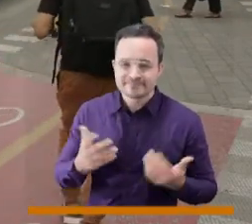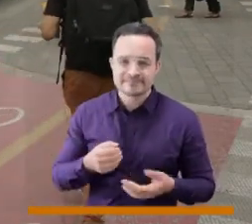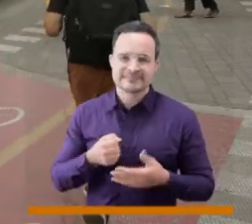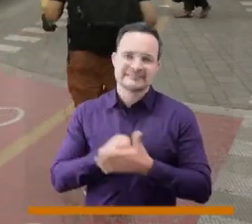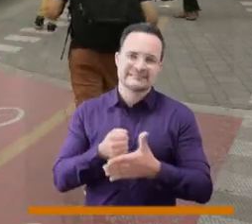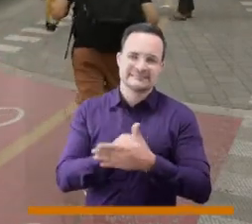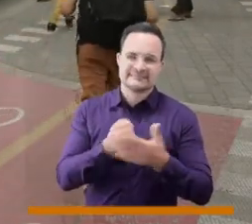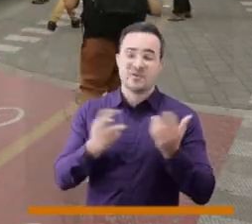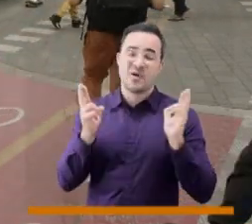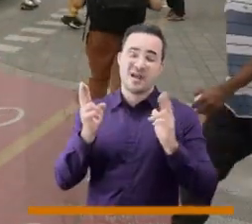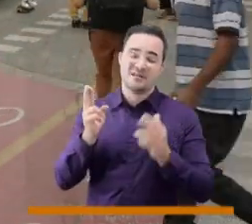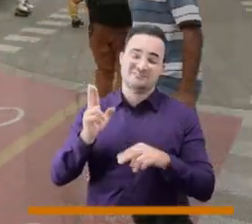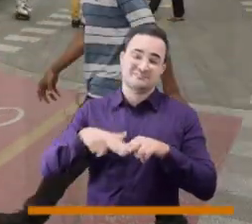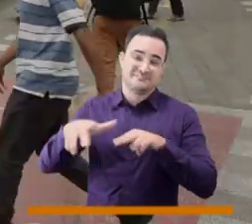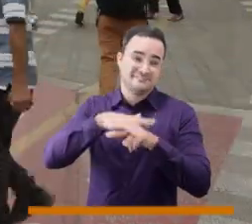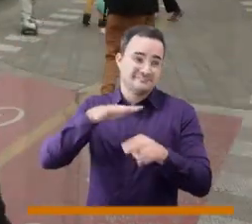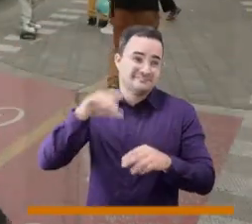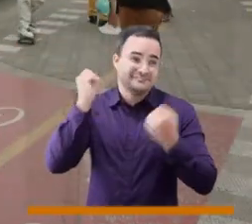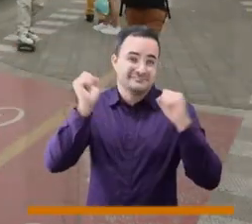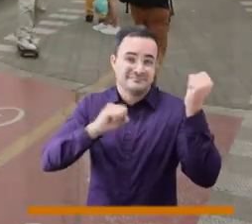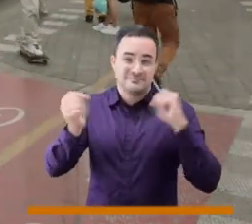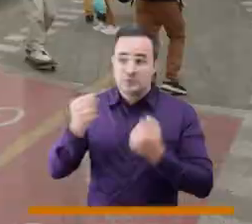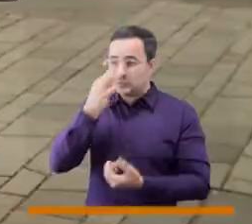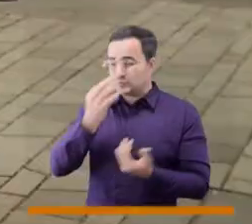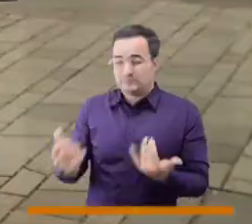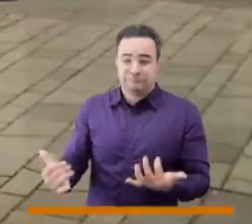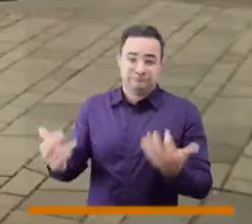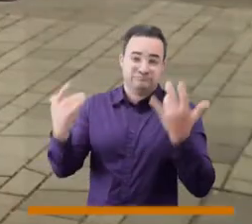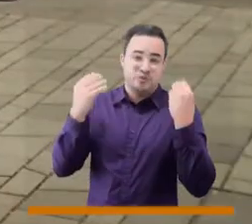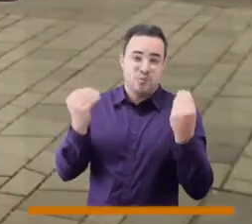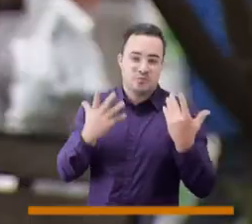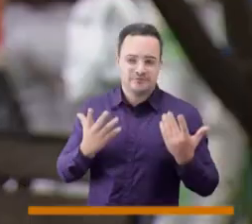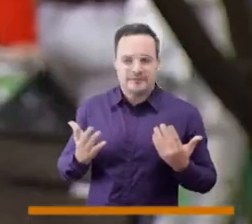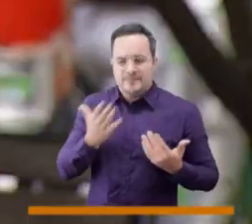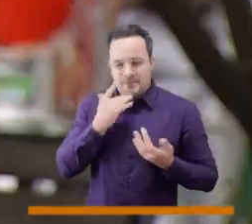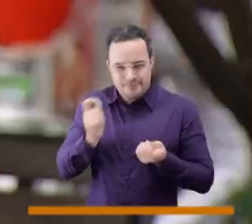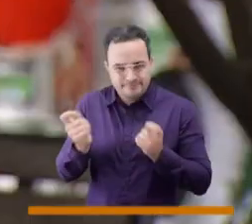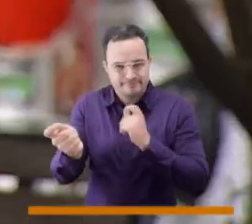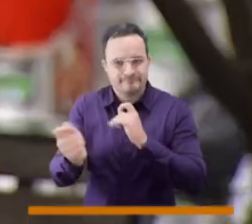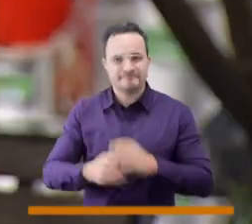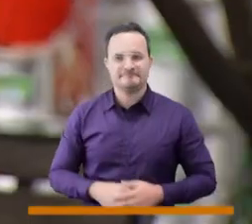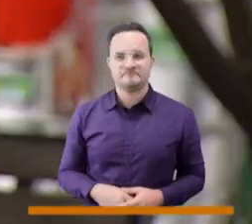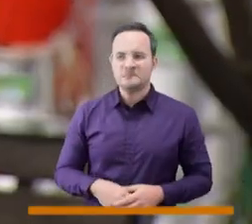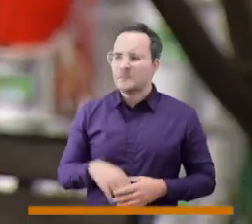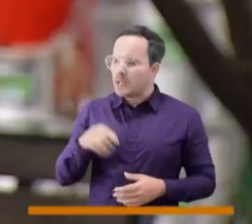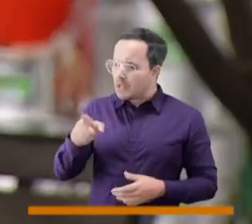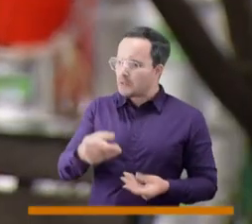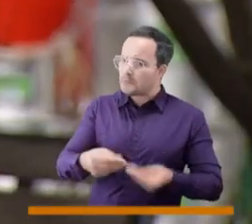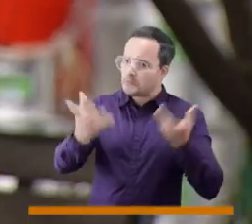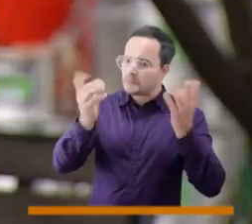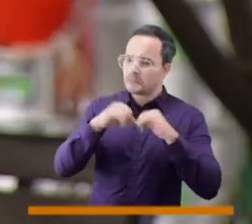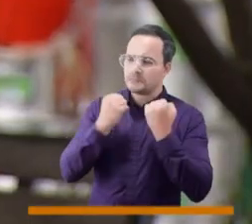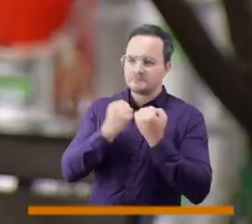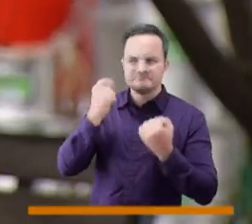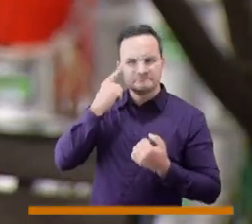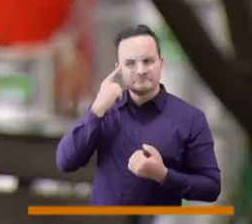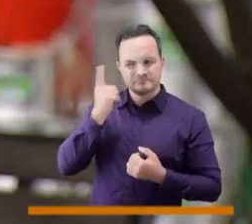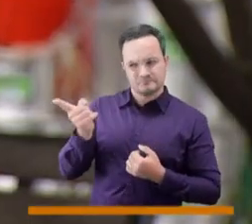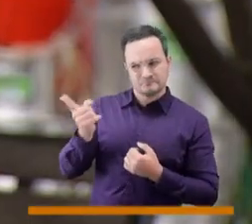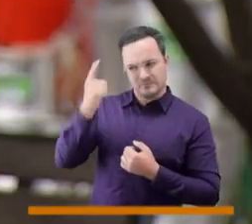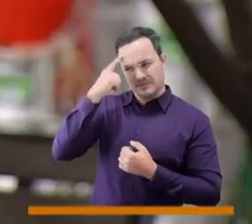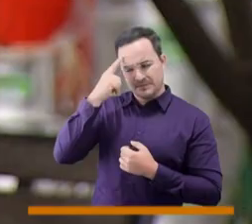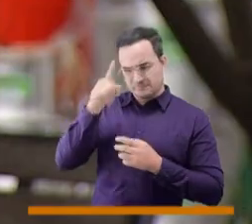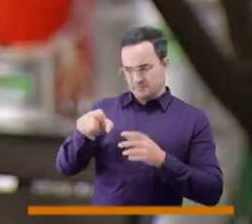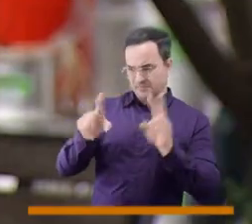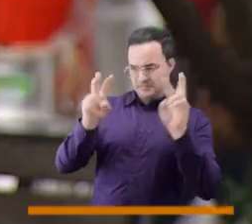el tema del medio ambiente en este territorio. Concejal, a propósito de este tema, ¿es posible pensar en un centro